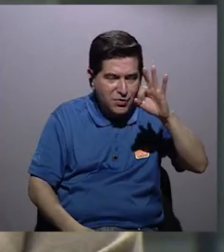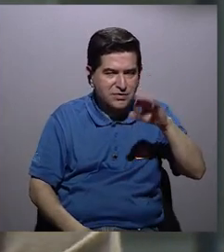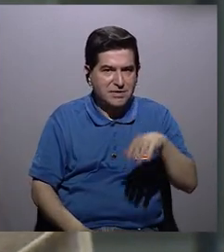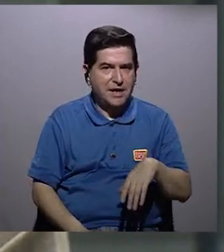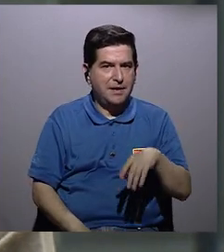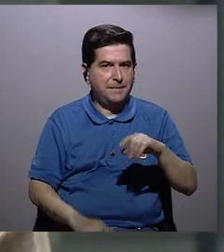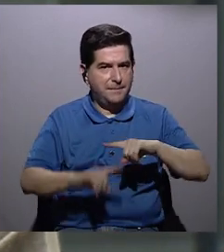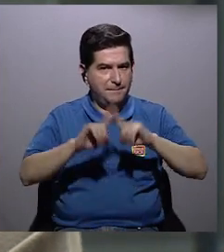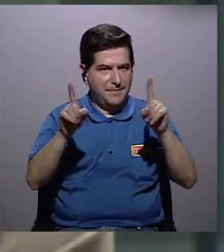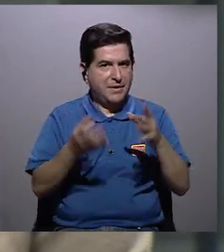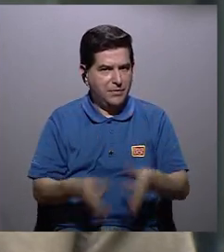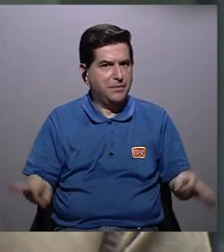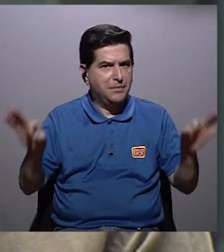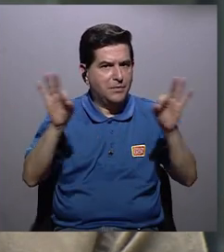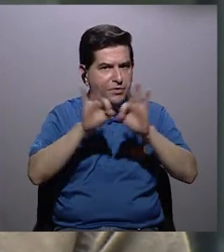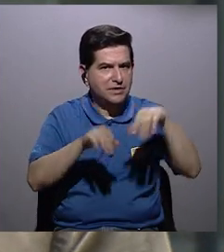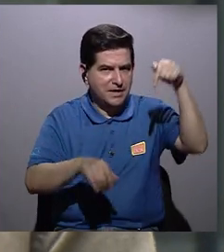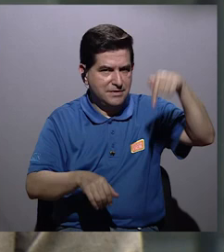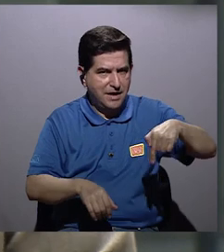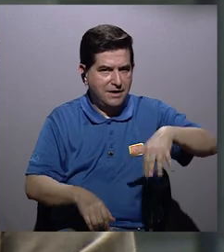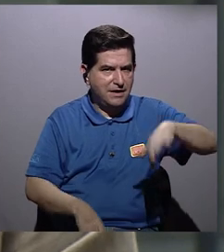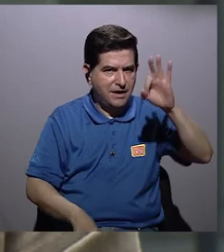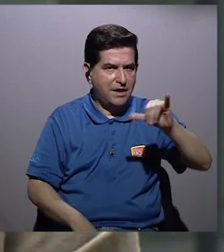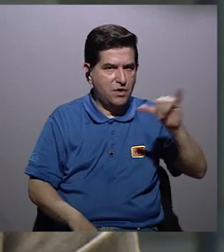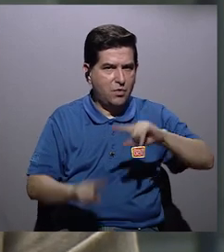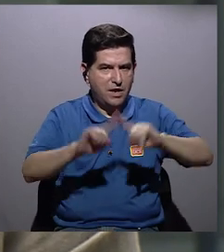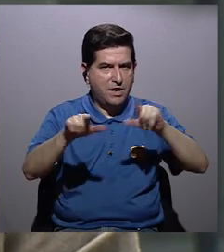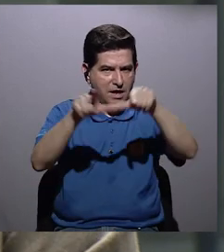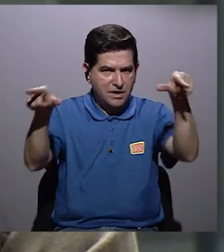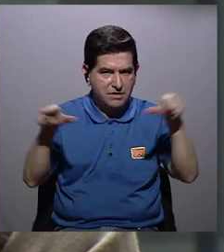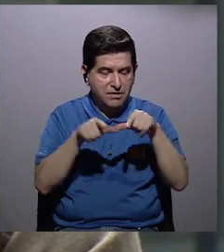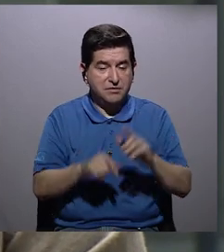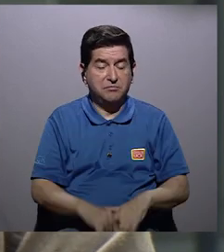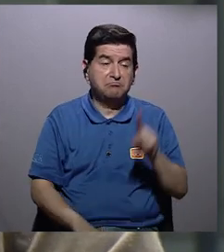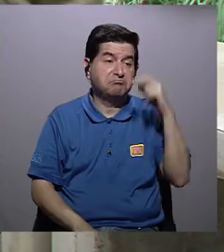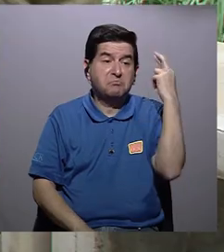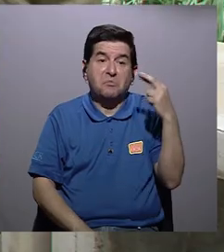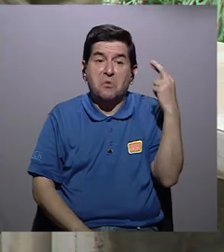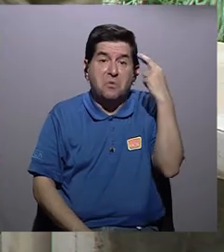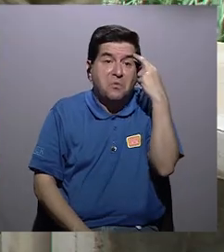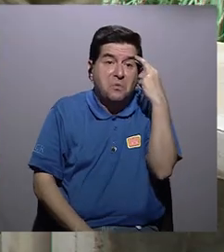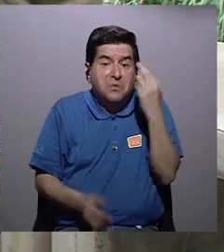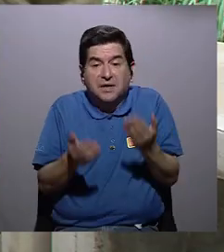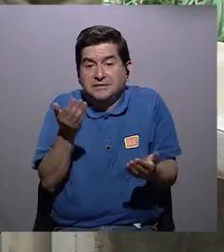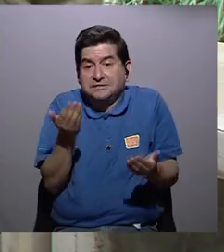embargo, y esto lo hemos encontrado acá y en otros lados, que por alguna razón